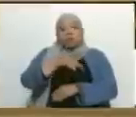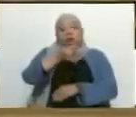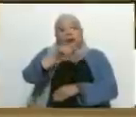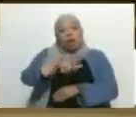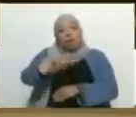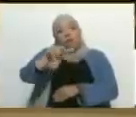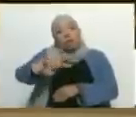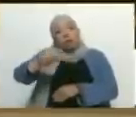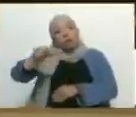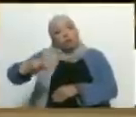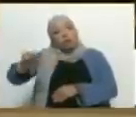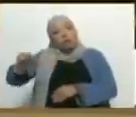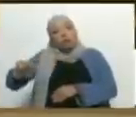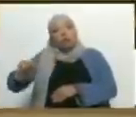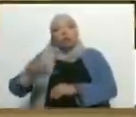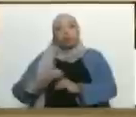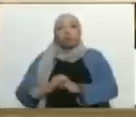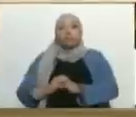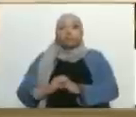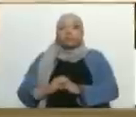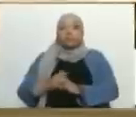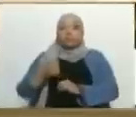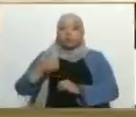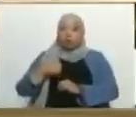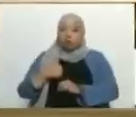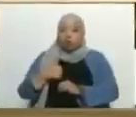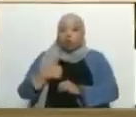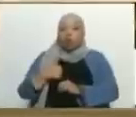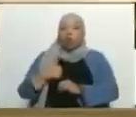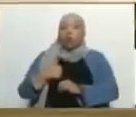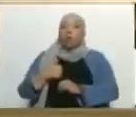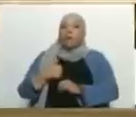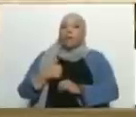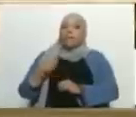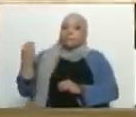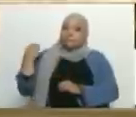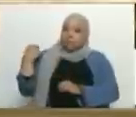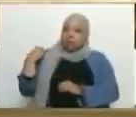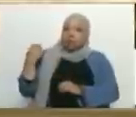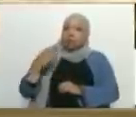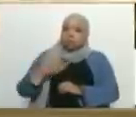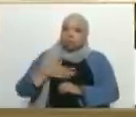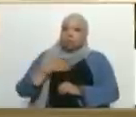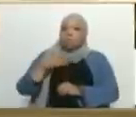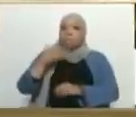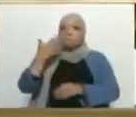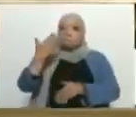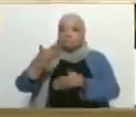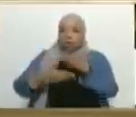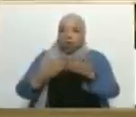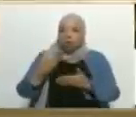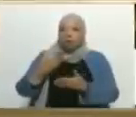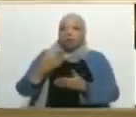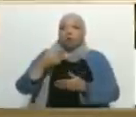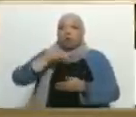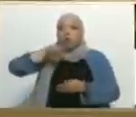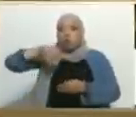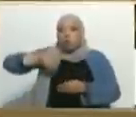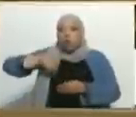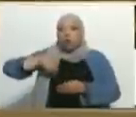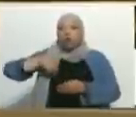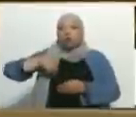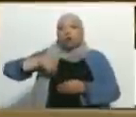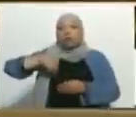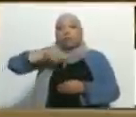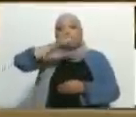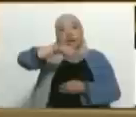que es importante, le pedí la palabra, presidente, porque es importante, muy importante que nuestro pueblo pueda conocer